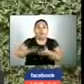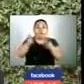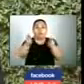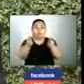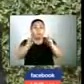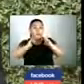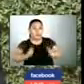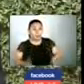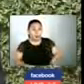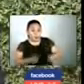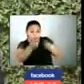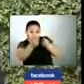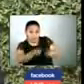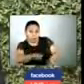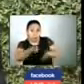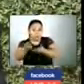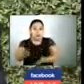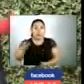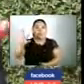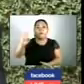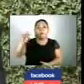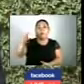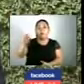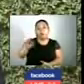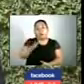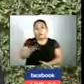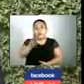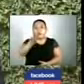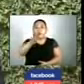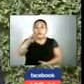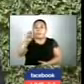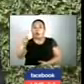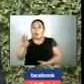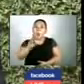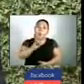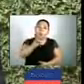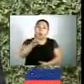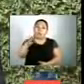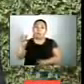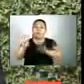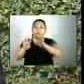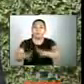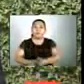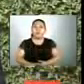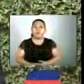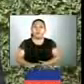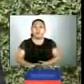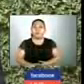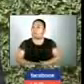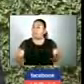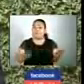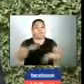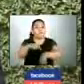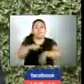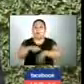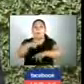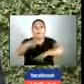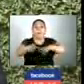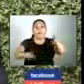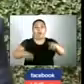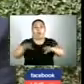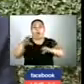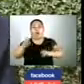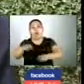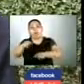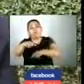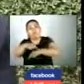Estado que Fiscalía le señala por haber sustraído entre 2004 y 2009. No va a gozar ni de la media pena ni de las dos terceras